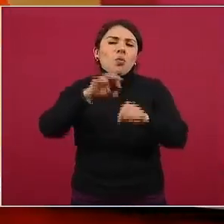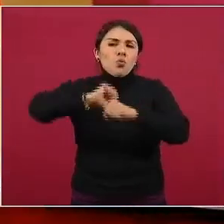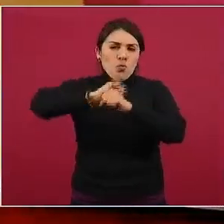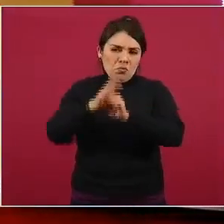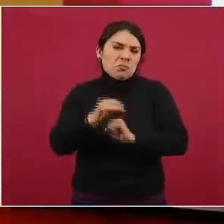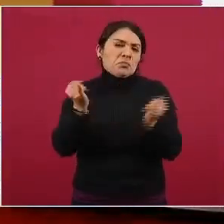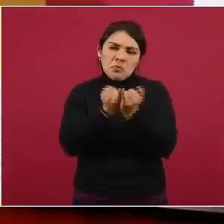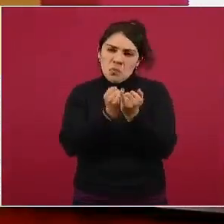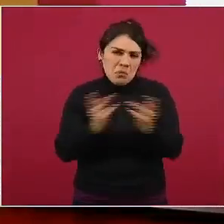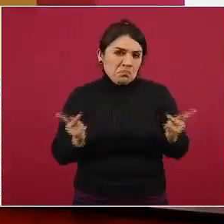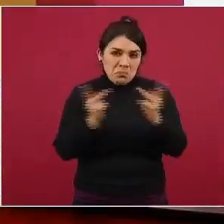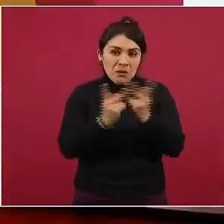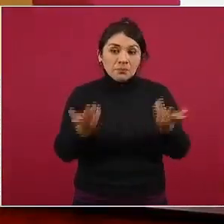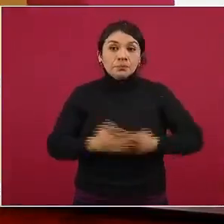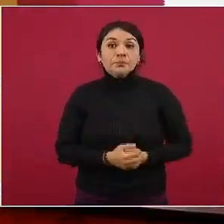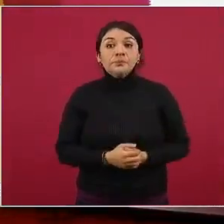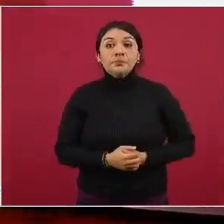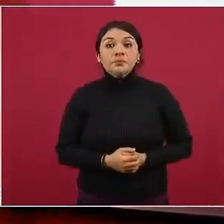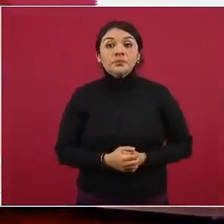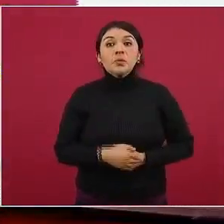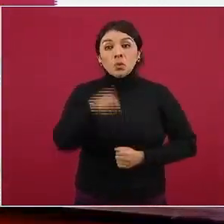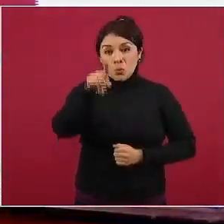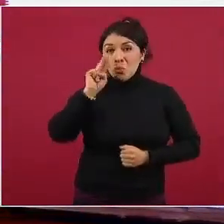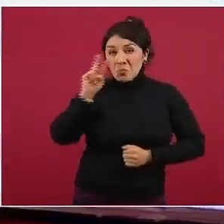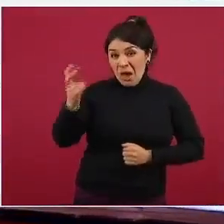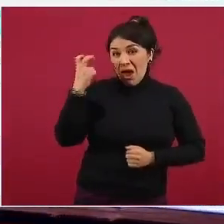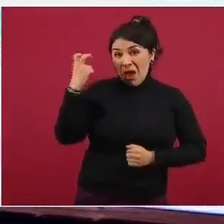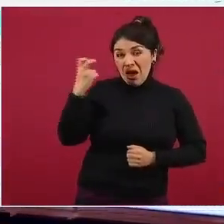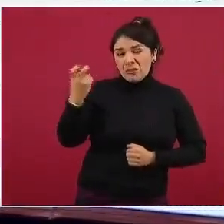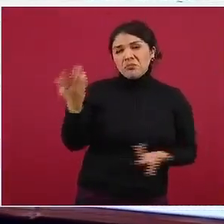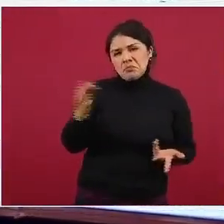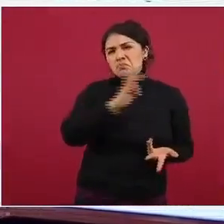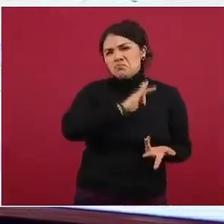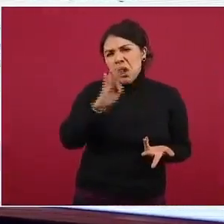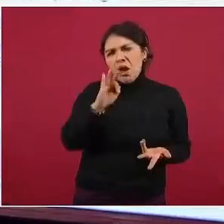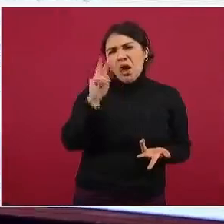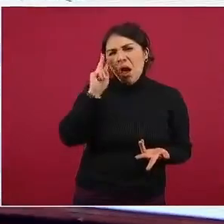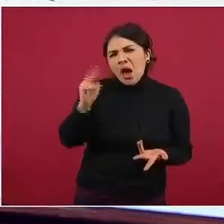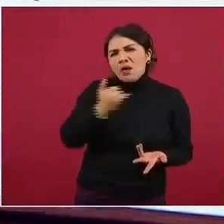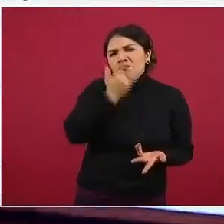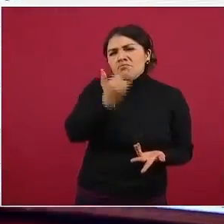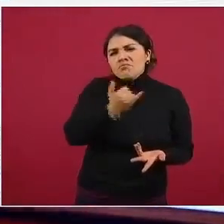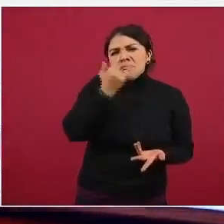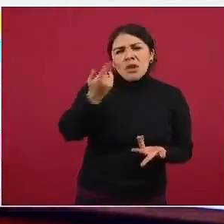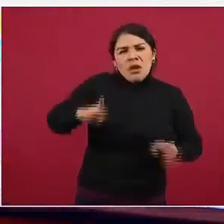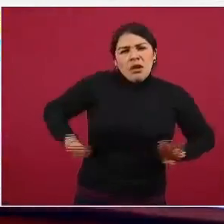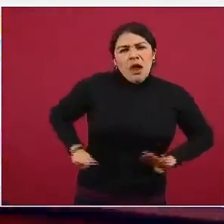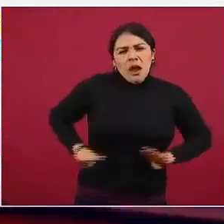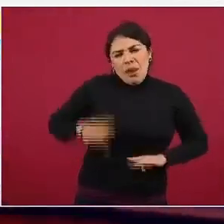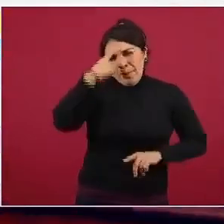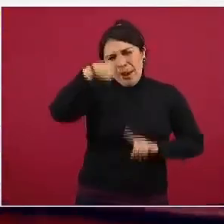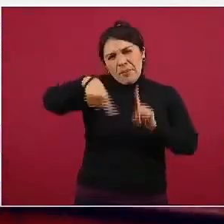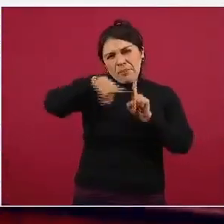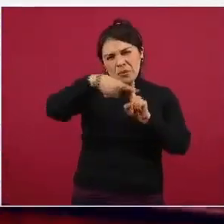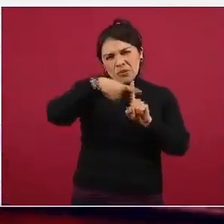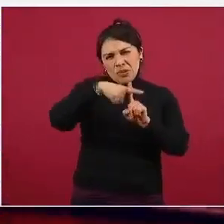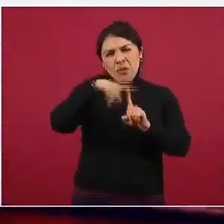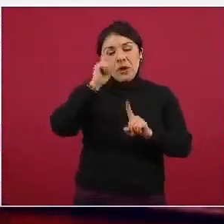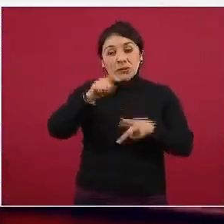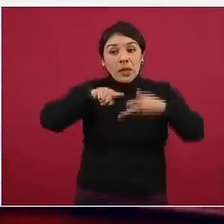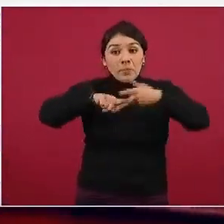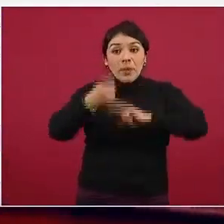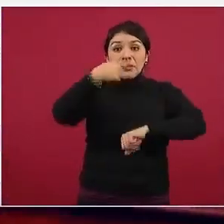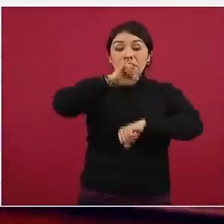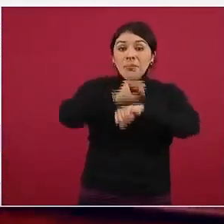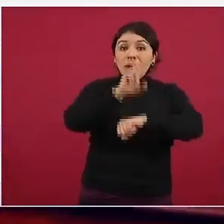COVID. Si lo vemos en la gráfica, podemos ver cómo esta tendencia de la positividad prácticamente desde la